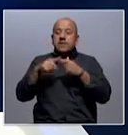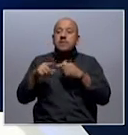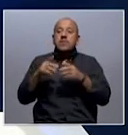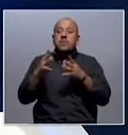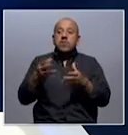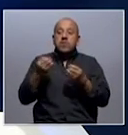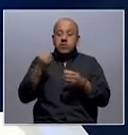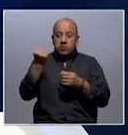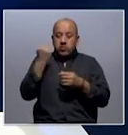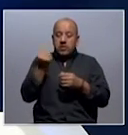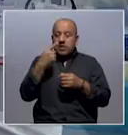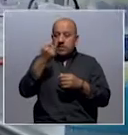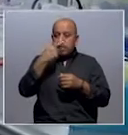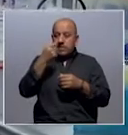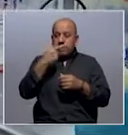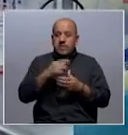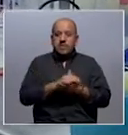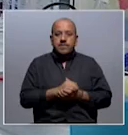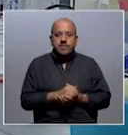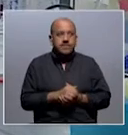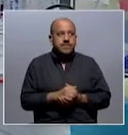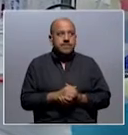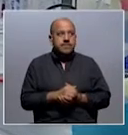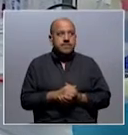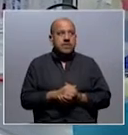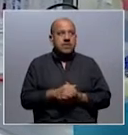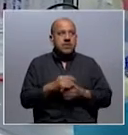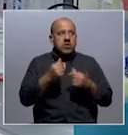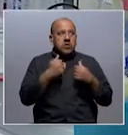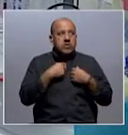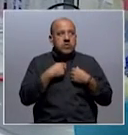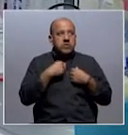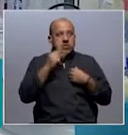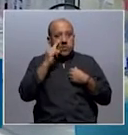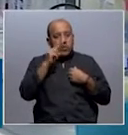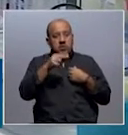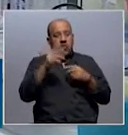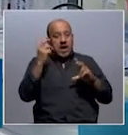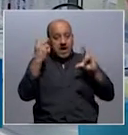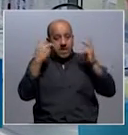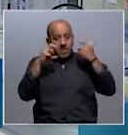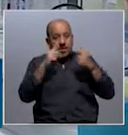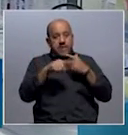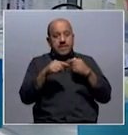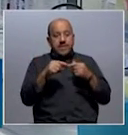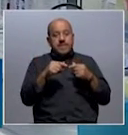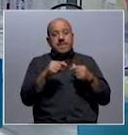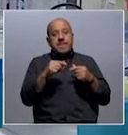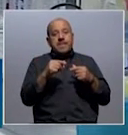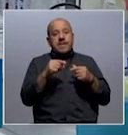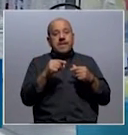por qué es tan importante este fármaco lo que nosotros hemos observado en los animales es que a pesar de